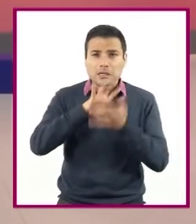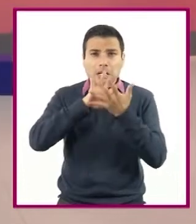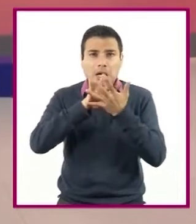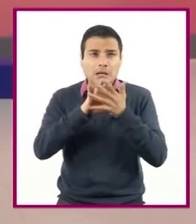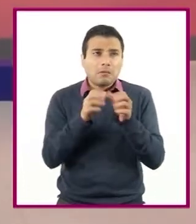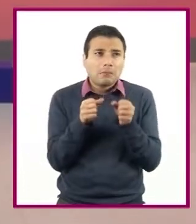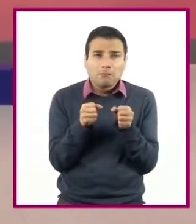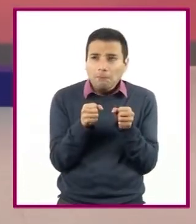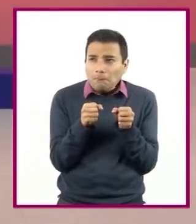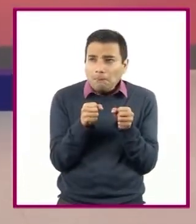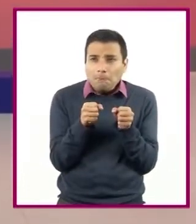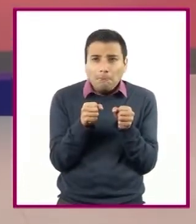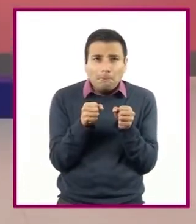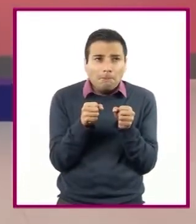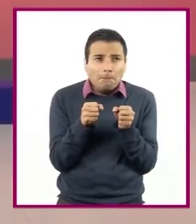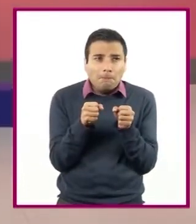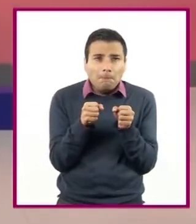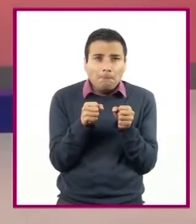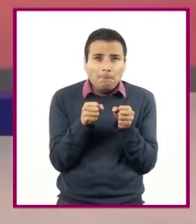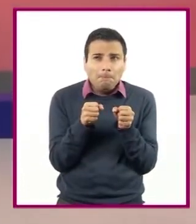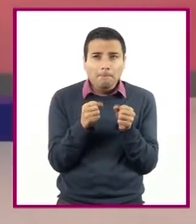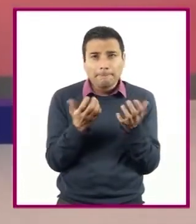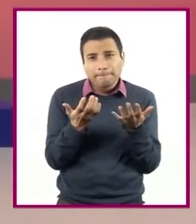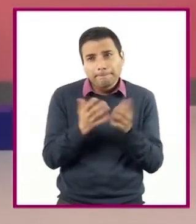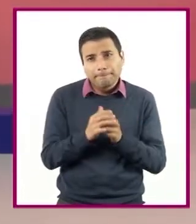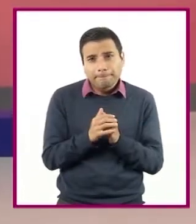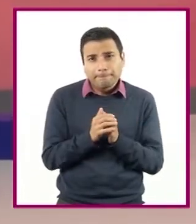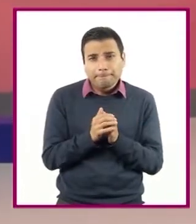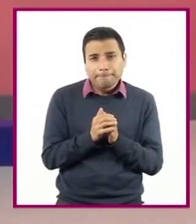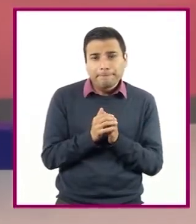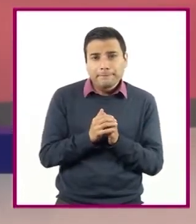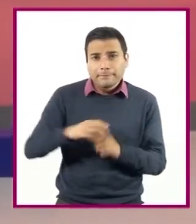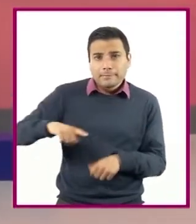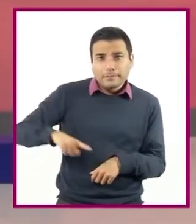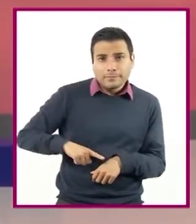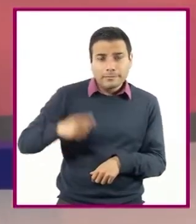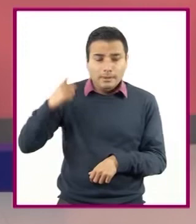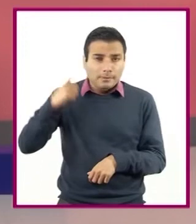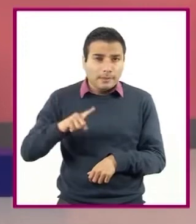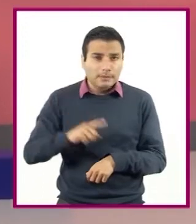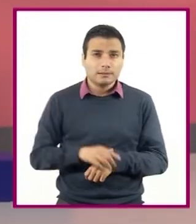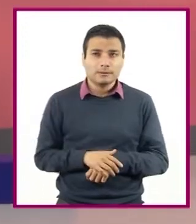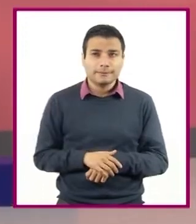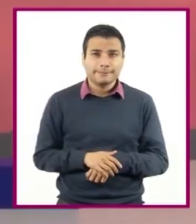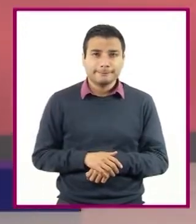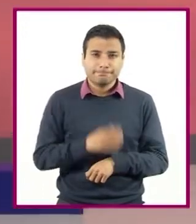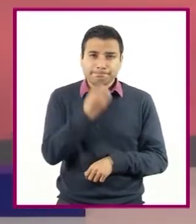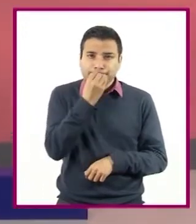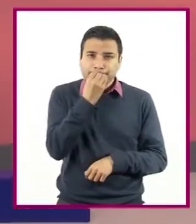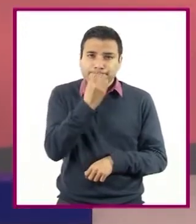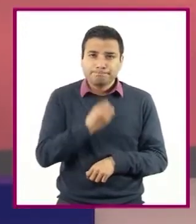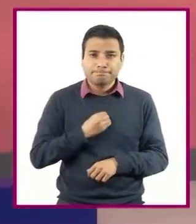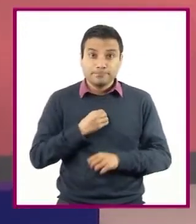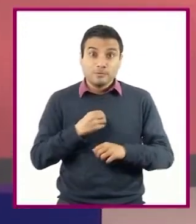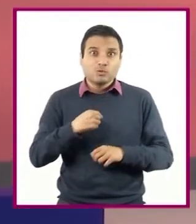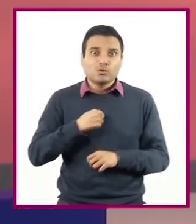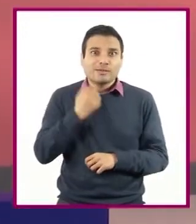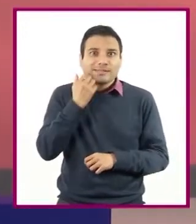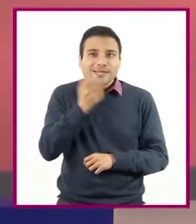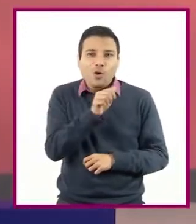coartados por ineludibles imposiciones externas, los deseos de vivir otra vida distinta se